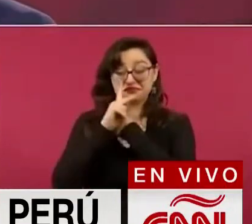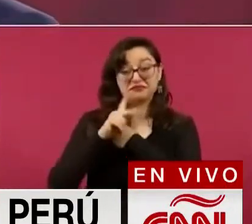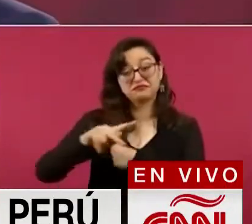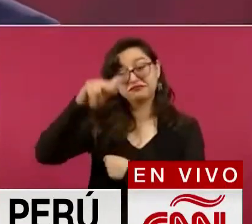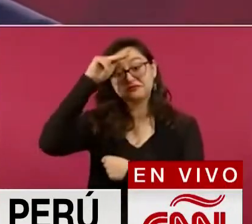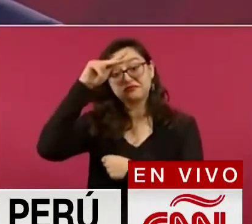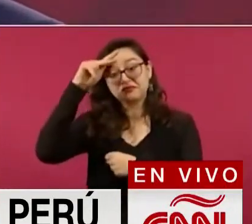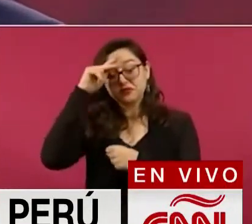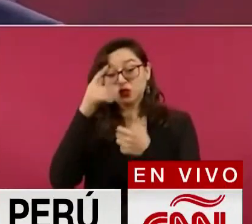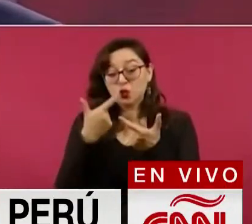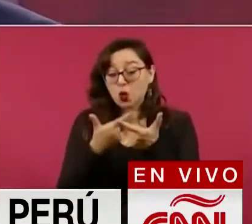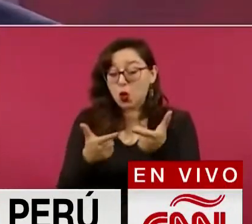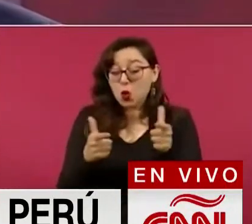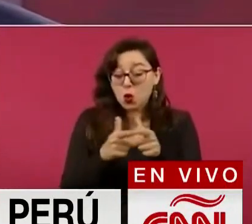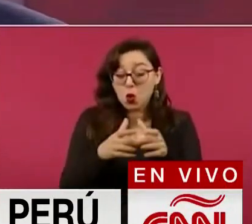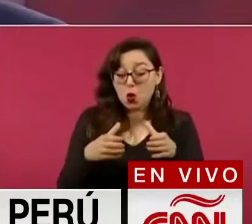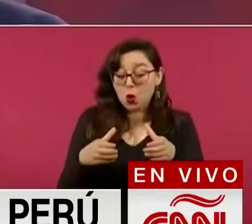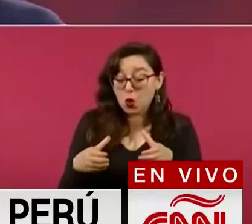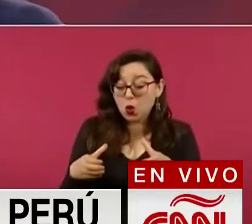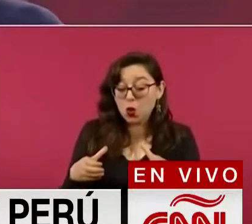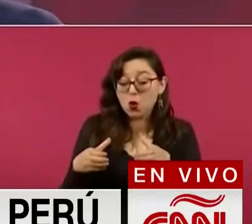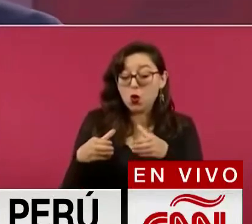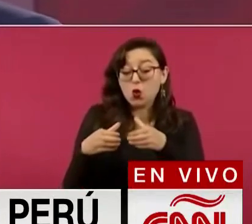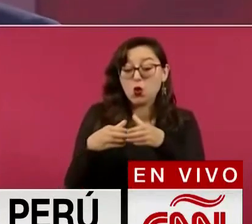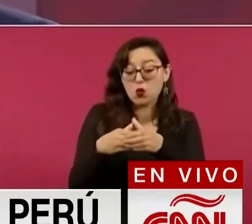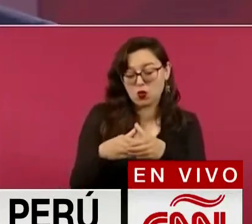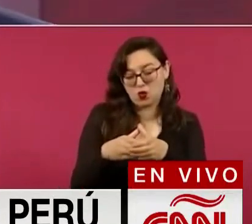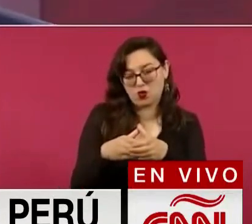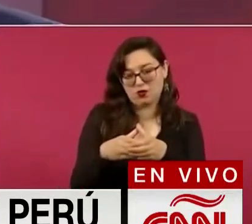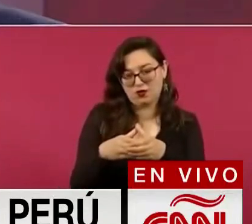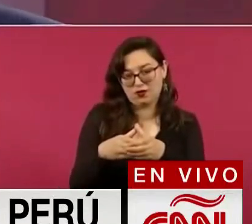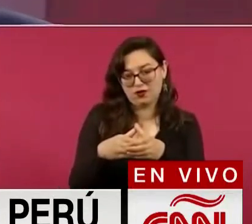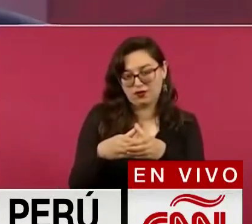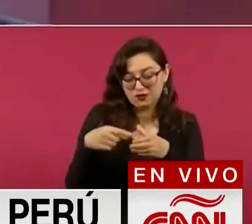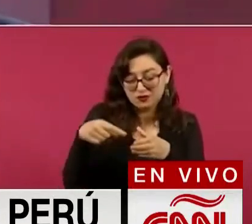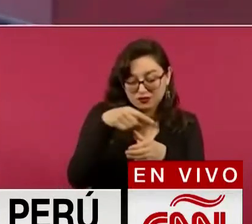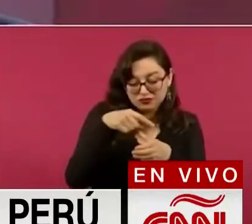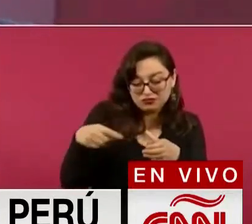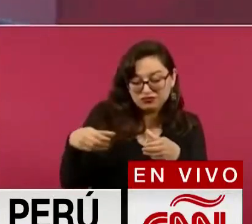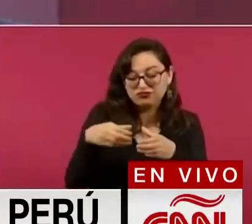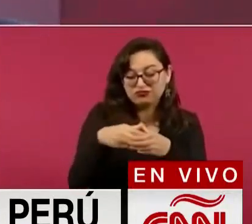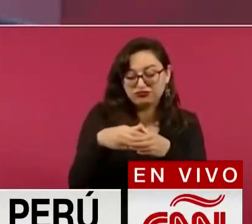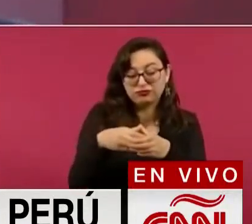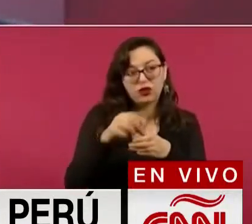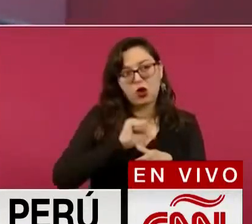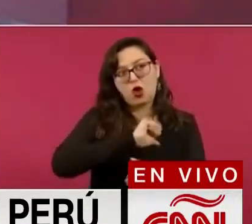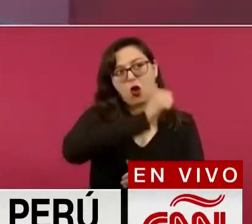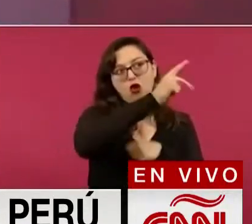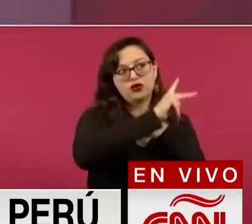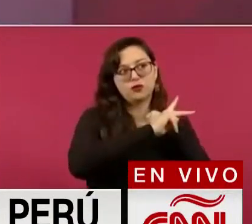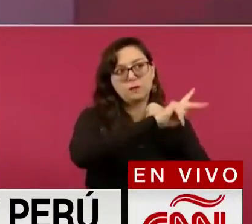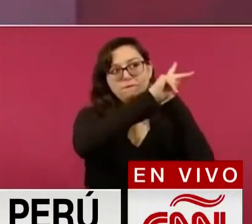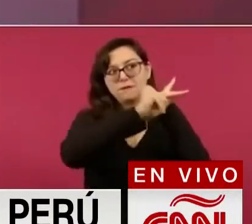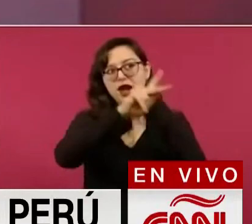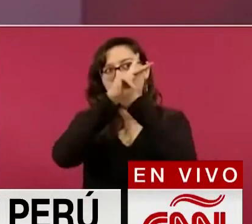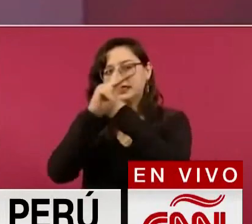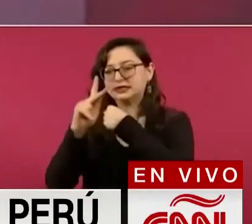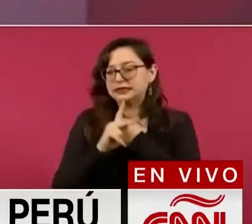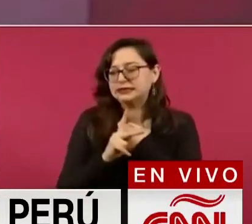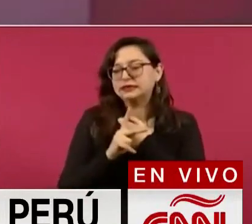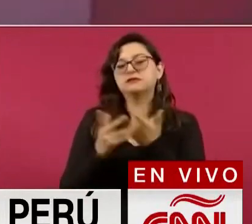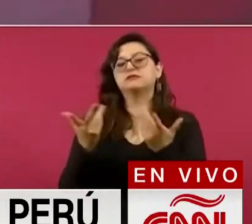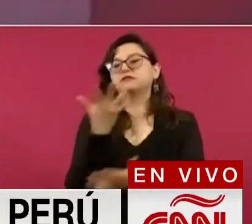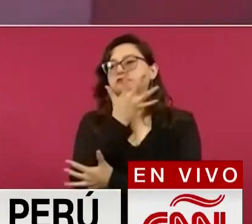nacional pero sobre todo extranjera está saqueando los bienes naturales